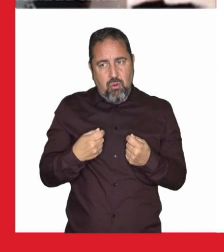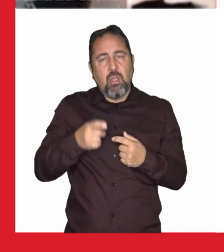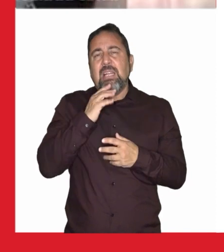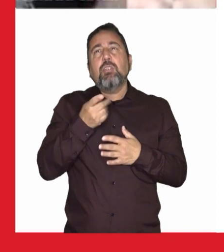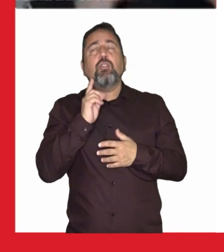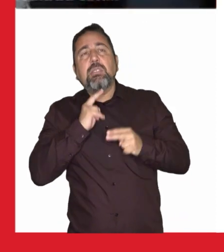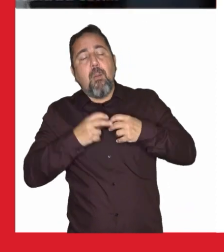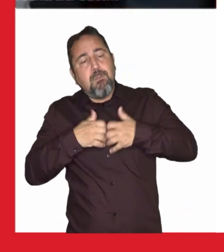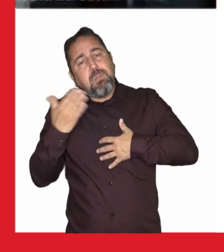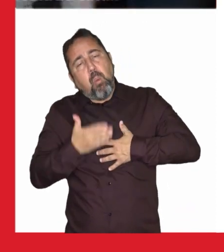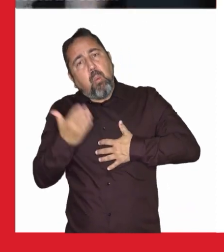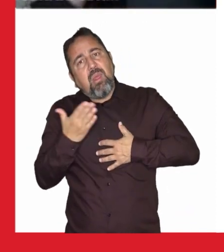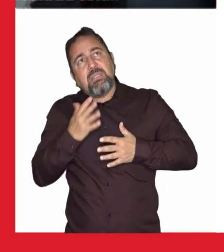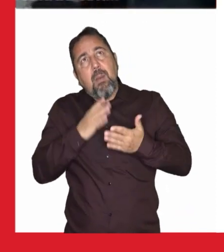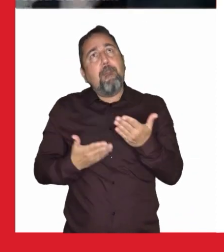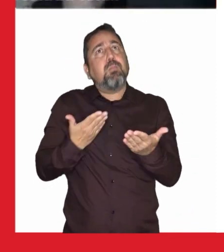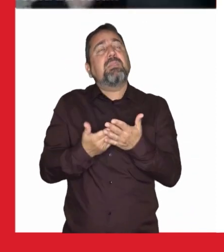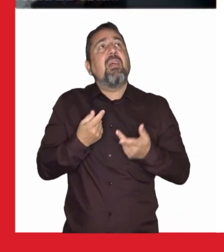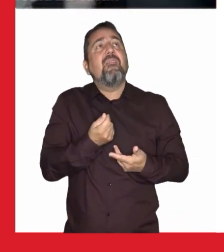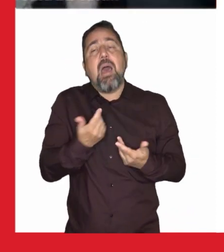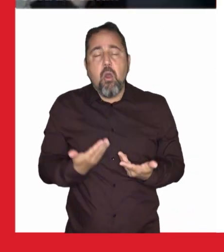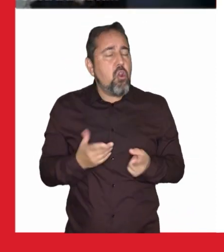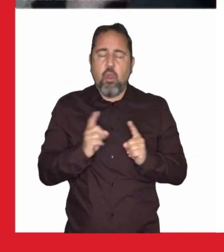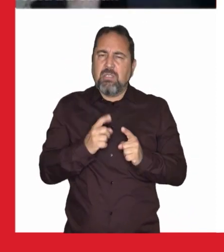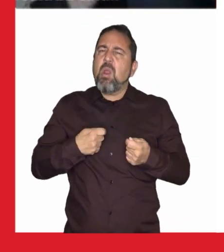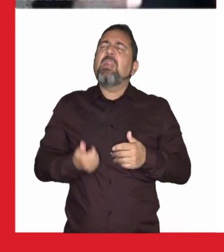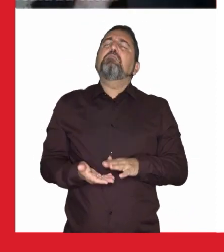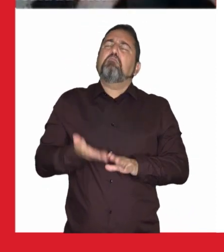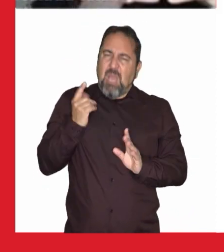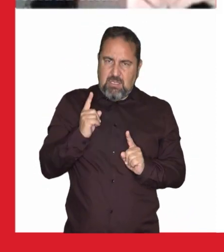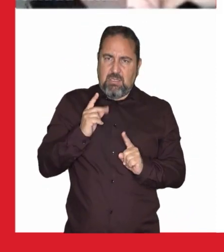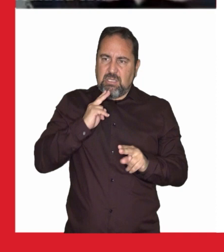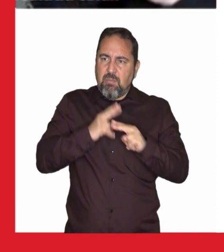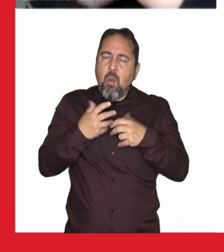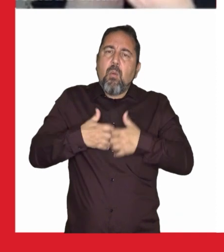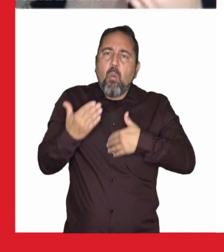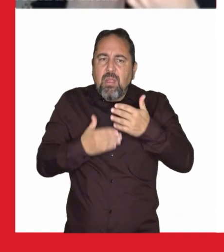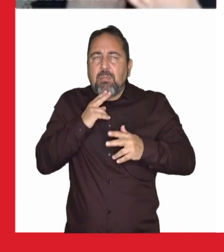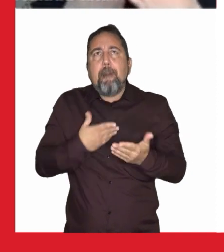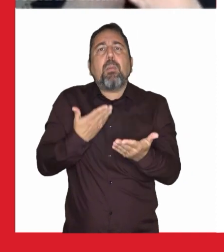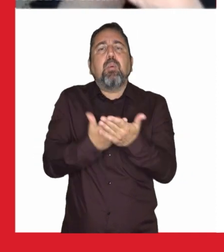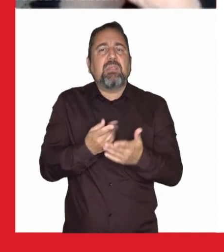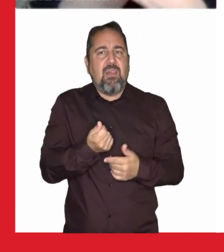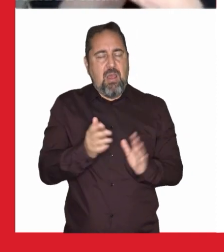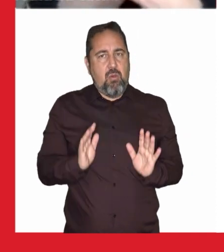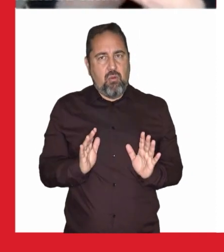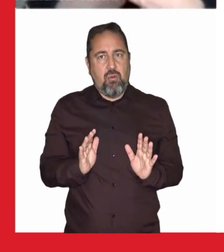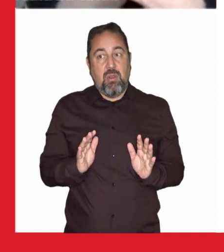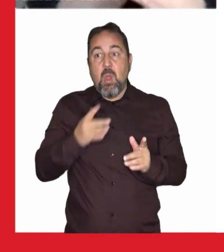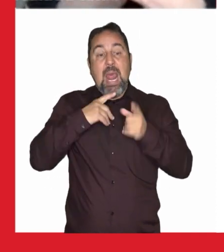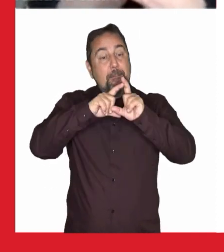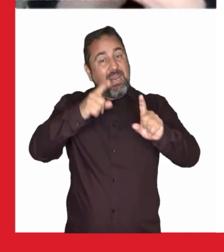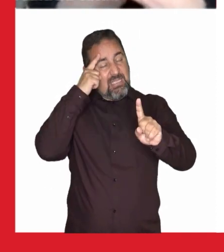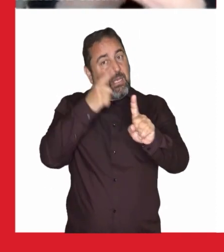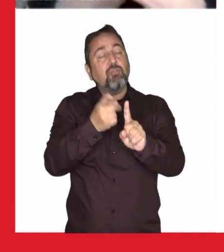tengáis clarísimo que un negocio no es solamente producir la propuesta de valor. Un negocio es muchísimo más que producir la